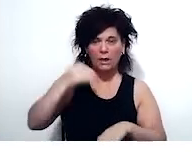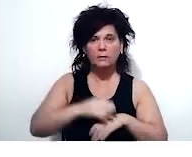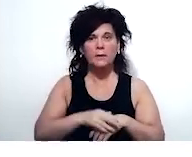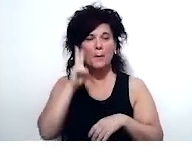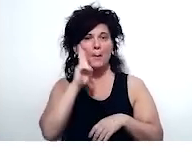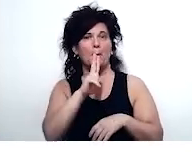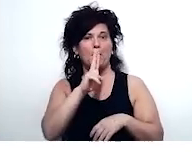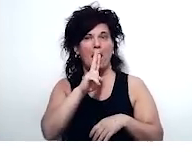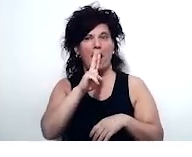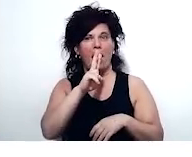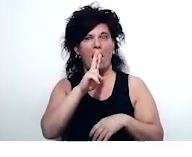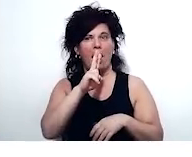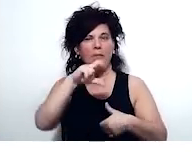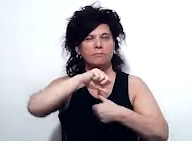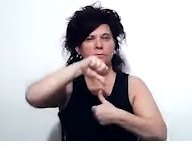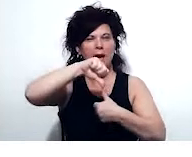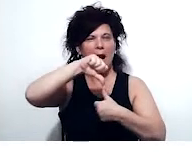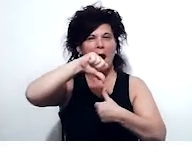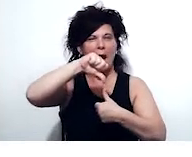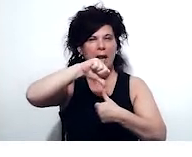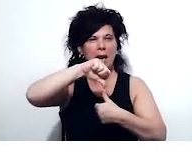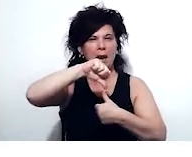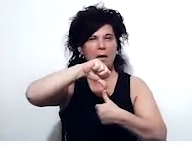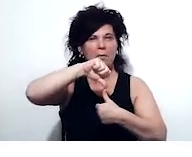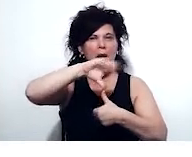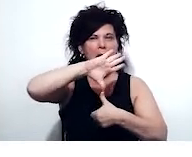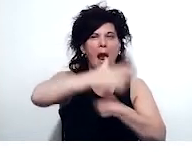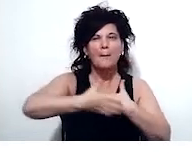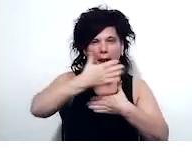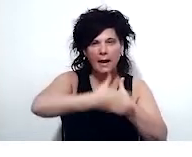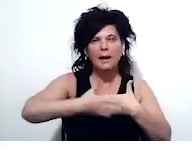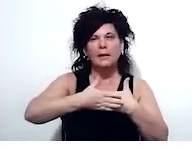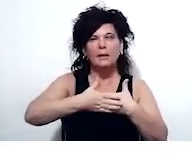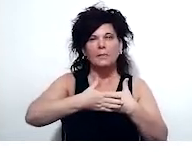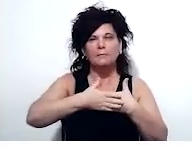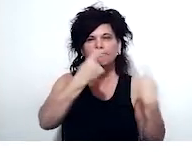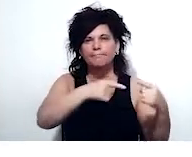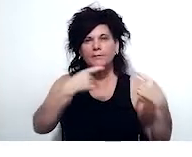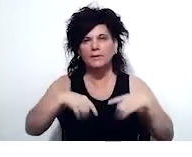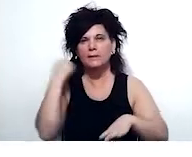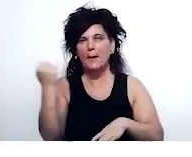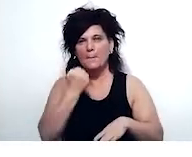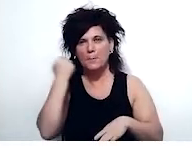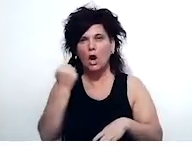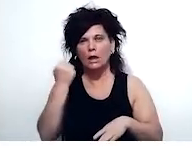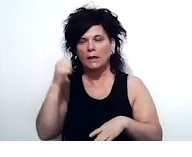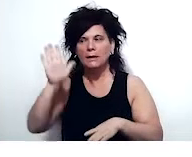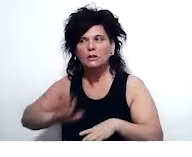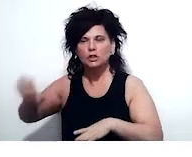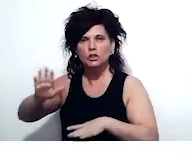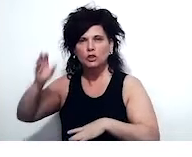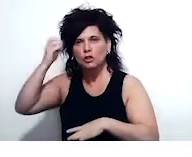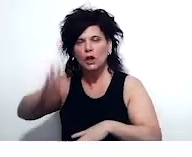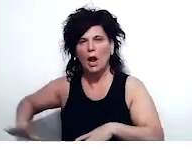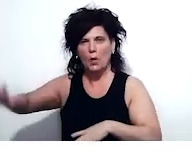Caribe en promedio no está tan mal, pero como les vengo comentando recién, hay una diferencia importante entre zonas rurales